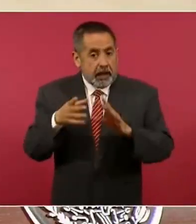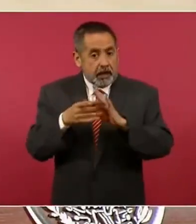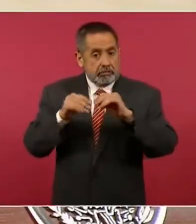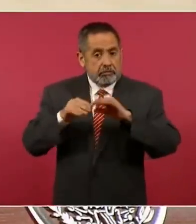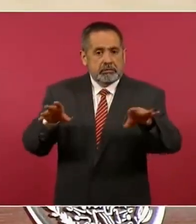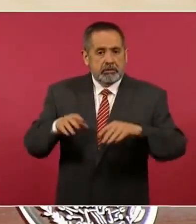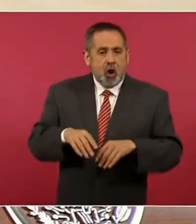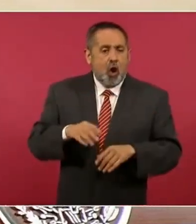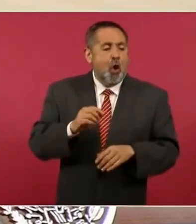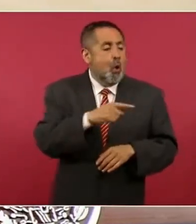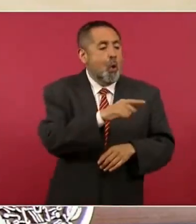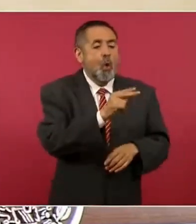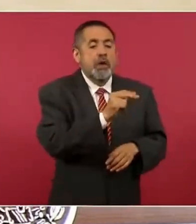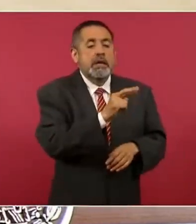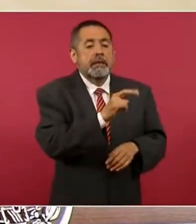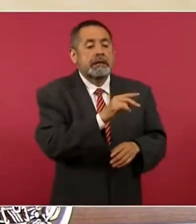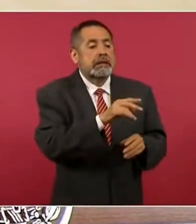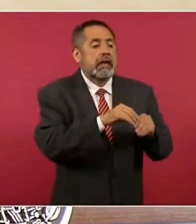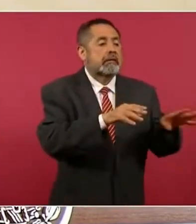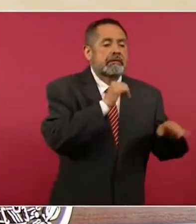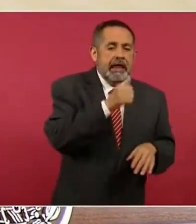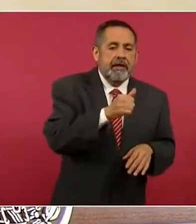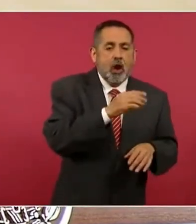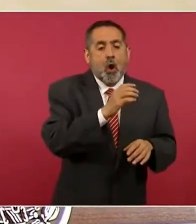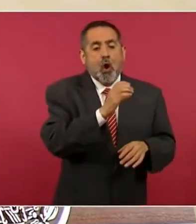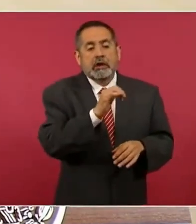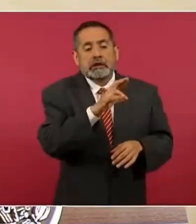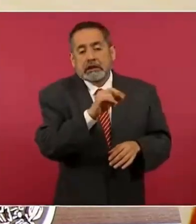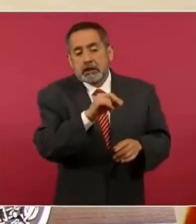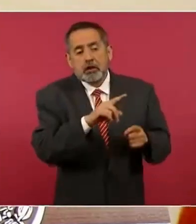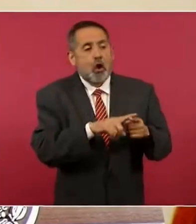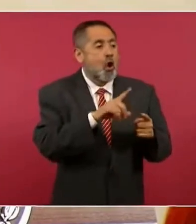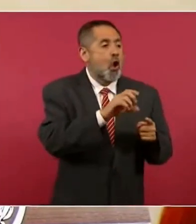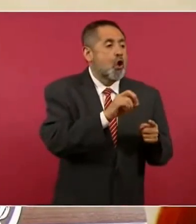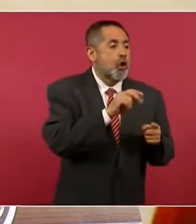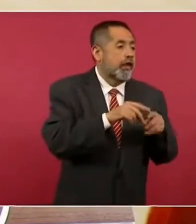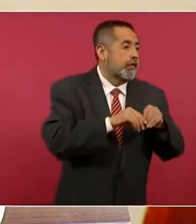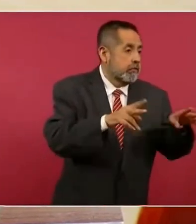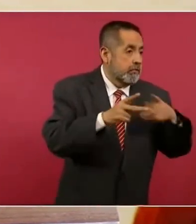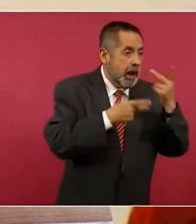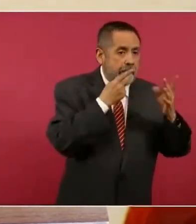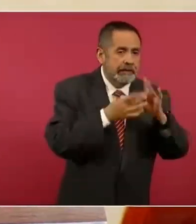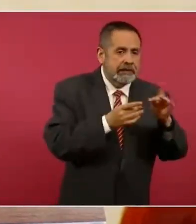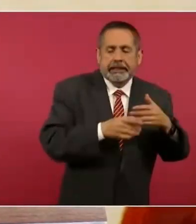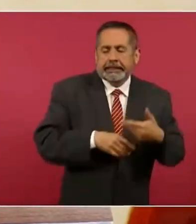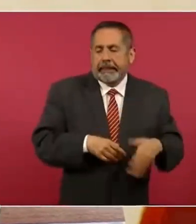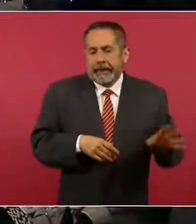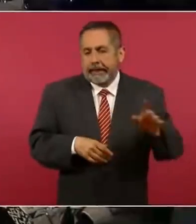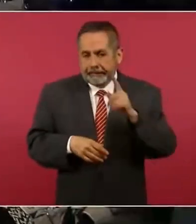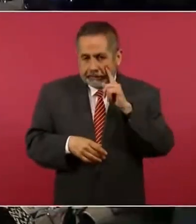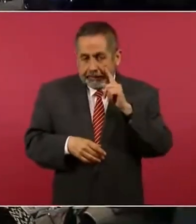o en el Universal, o con Ciro, o con Loret.